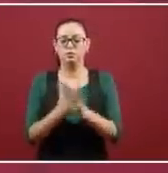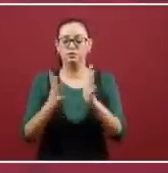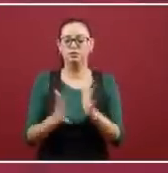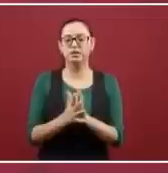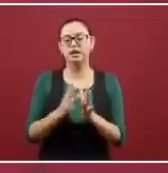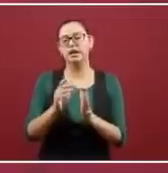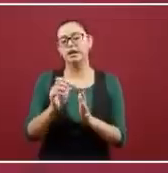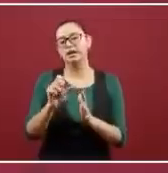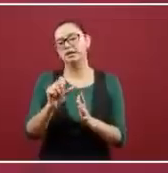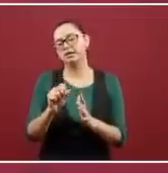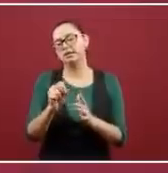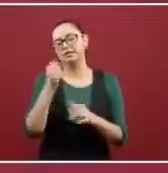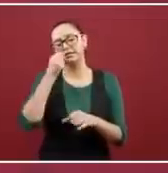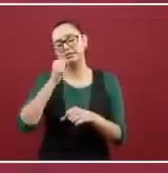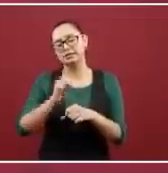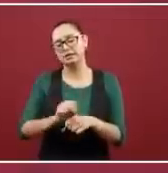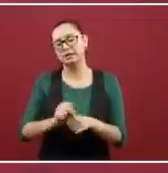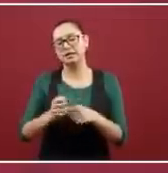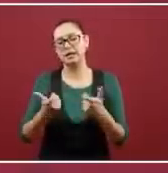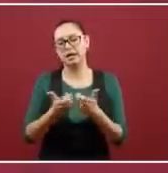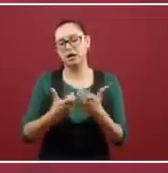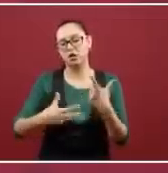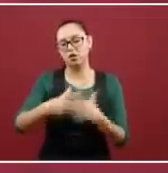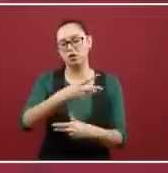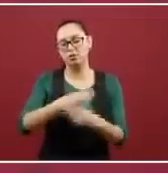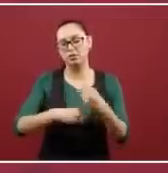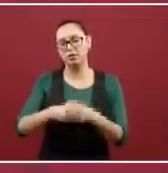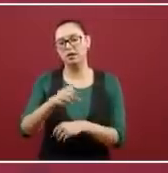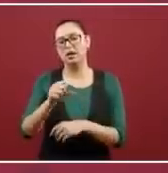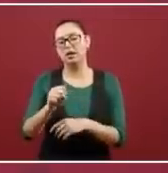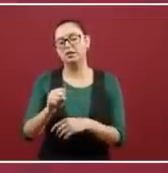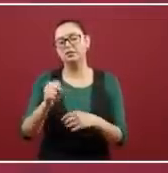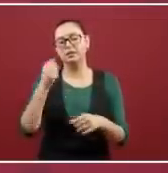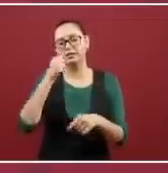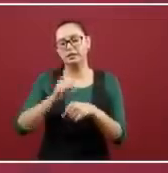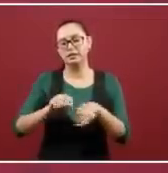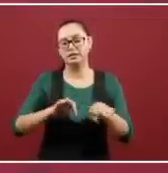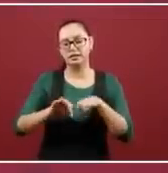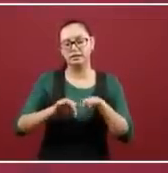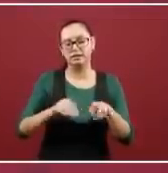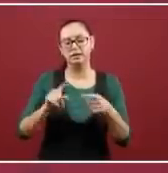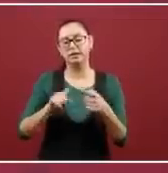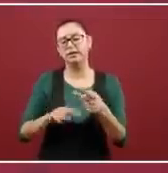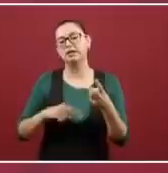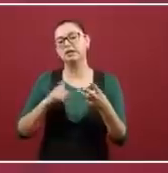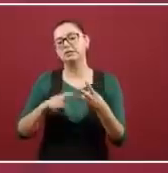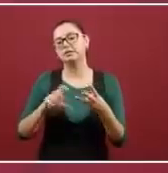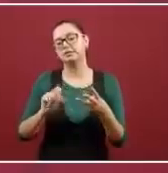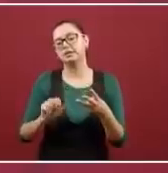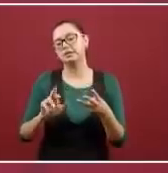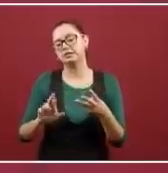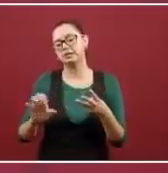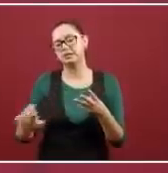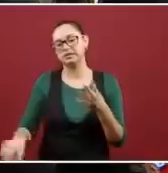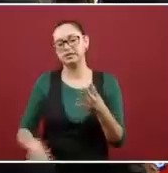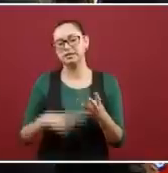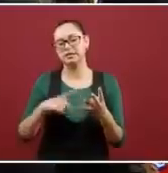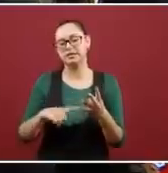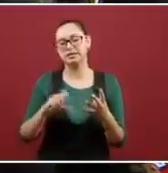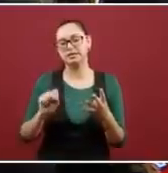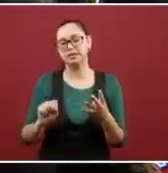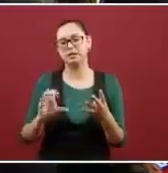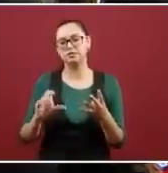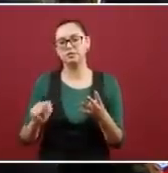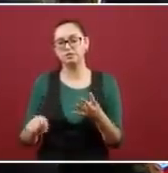la Secretaría del Trabajo, Relaciones Exteriores, la Secretaría de Comunicaciones y Transportes, que se unen a todo